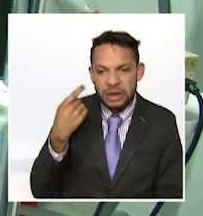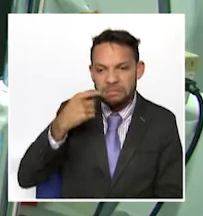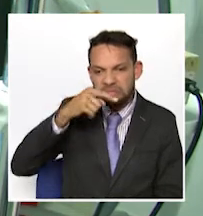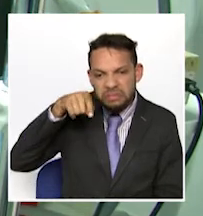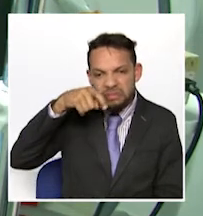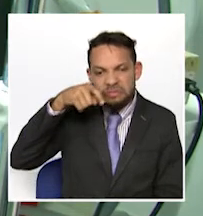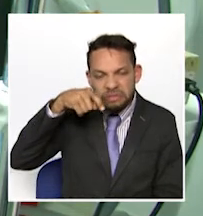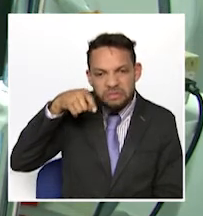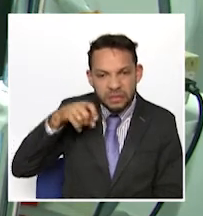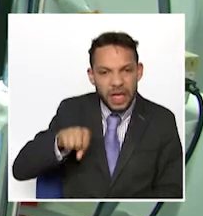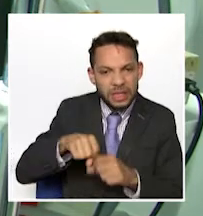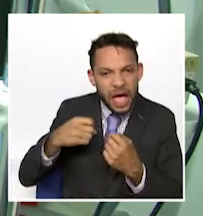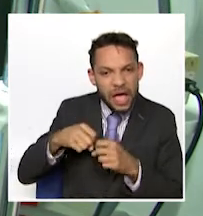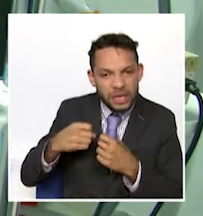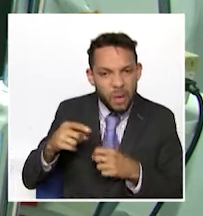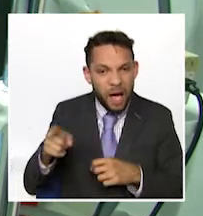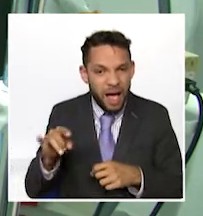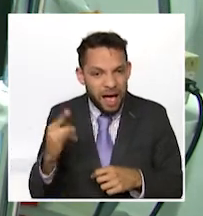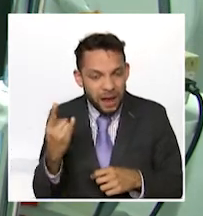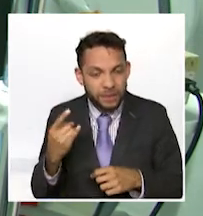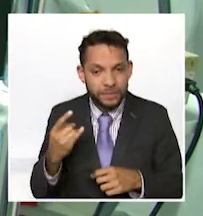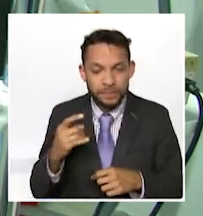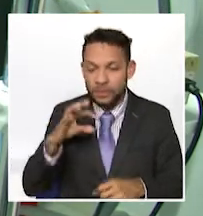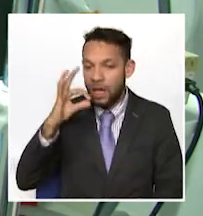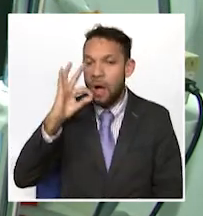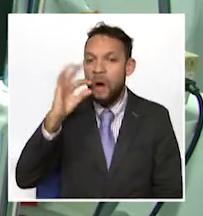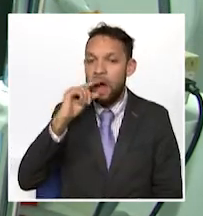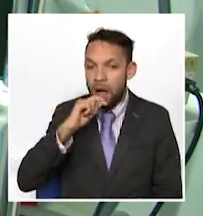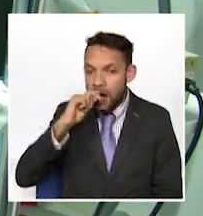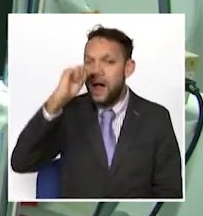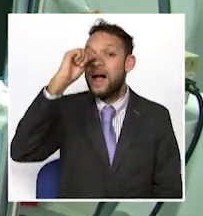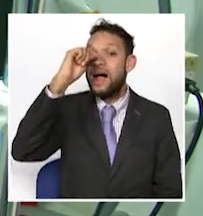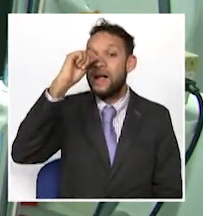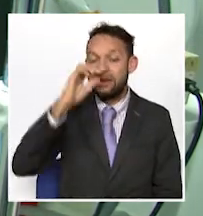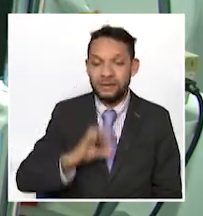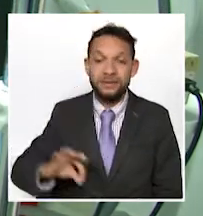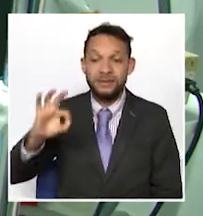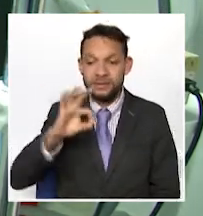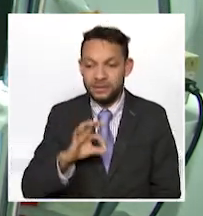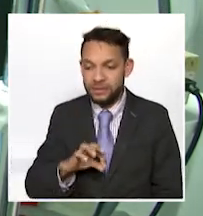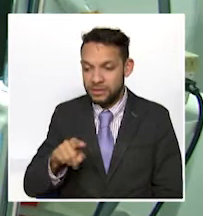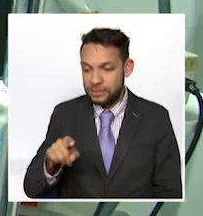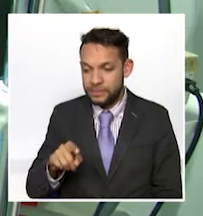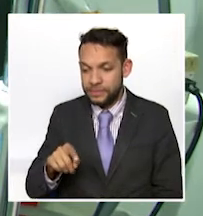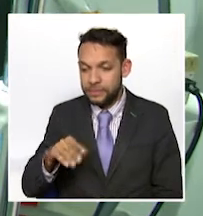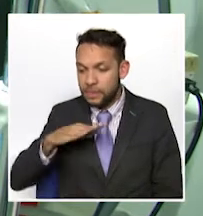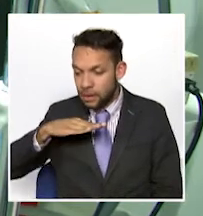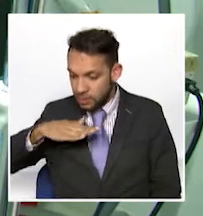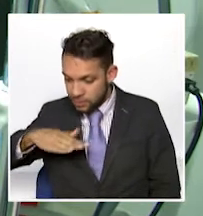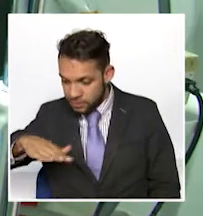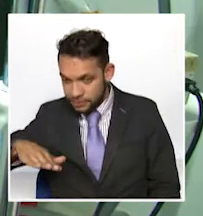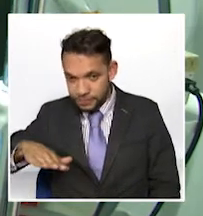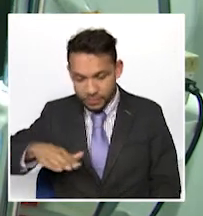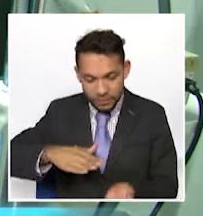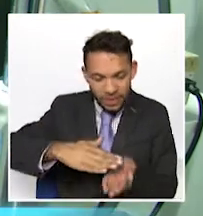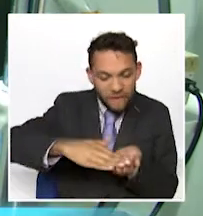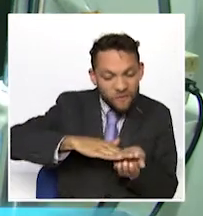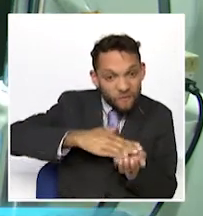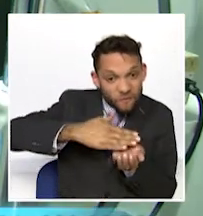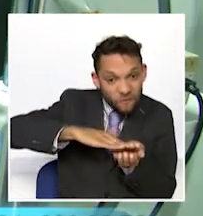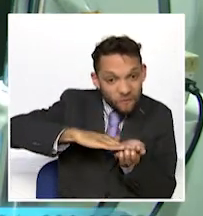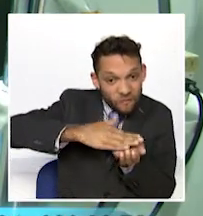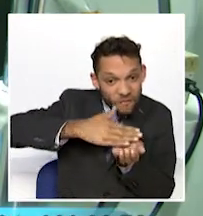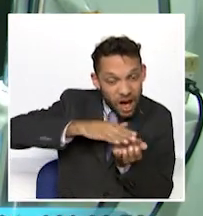color, levanta la lengua al paladar, por favor, revisamos piso de boca, carrillos, que es esta